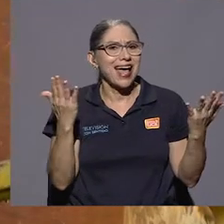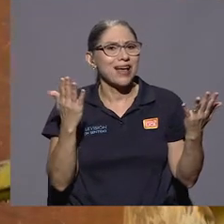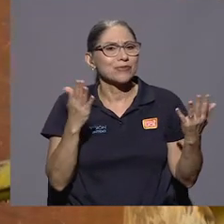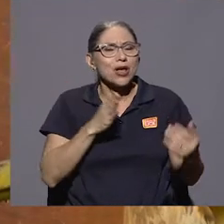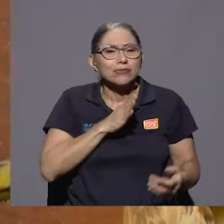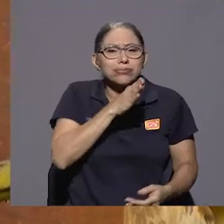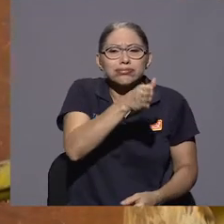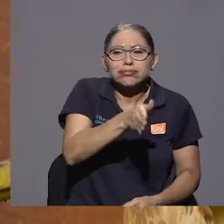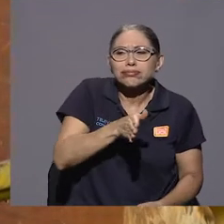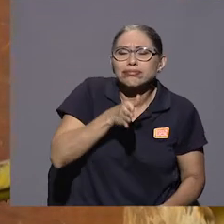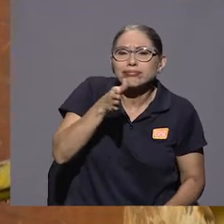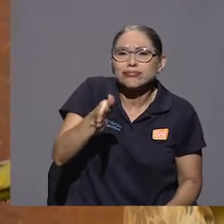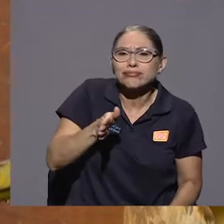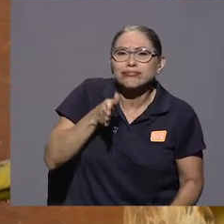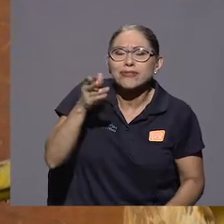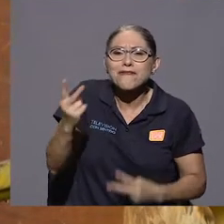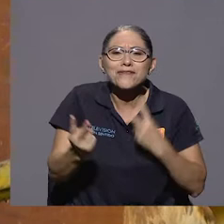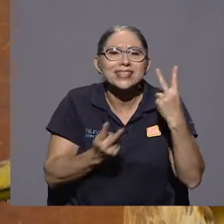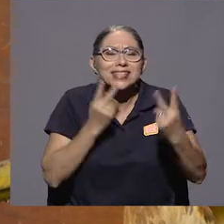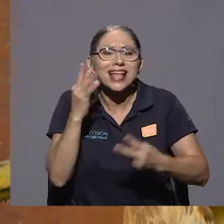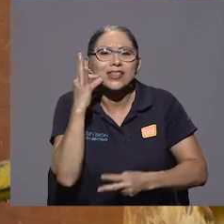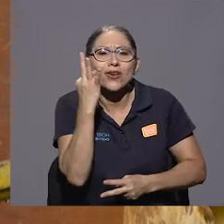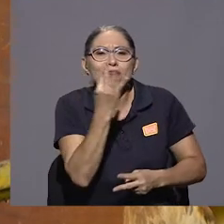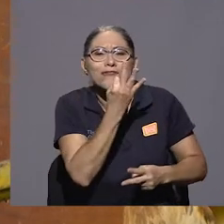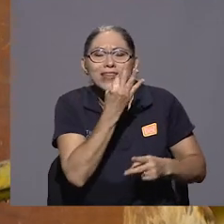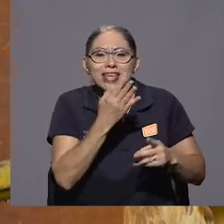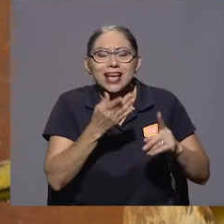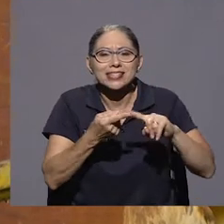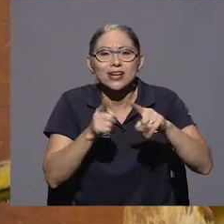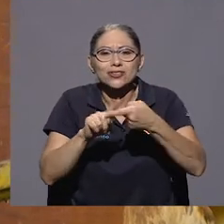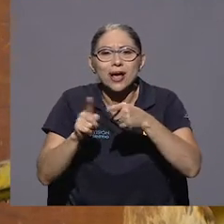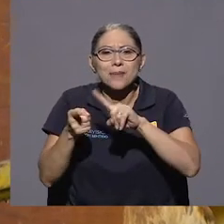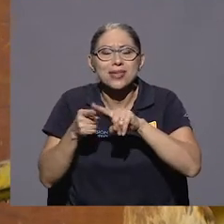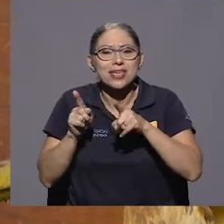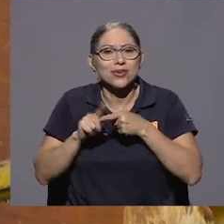las fincas de los amigos los fines de semana,